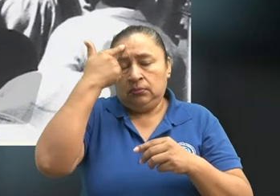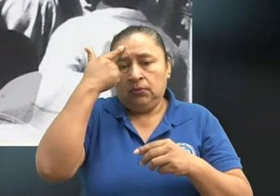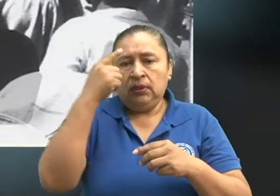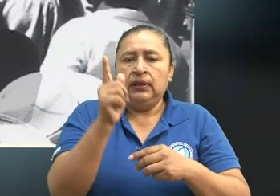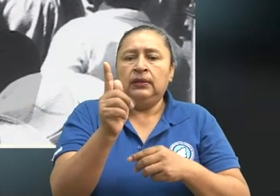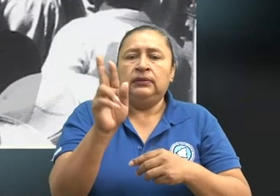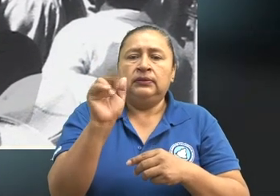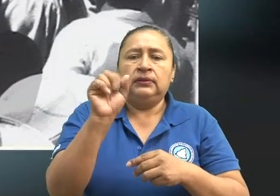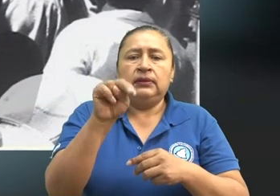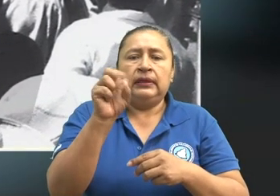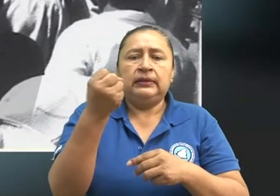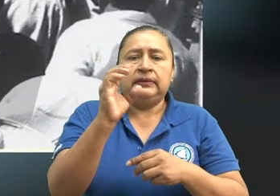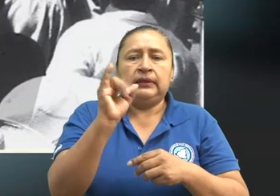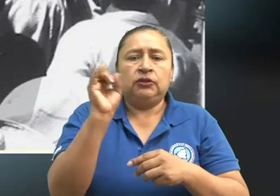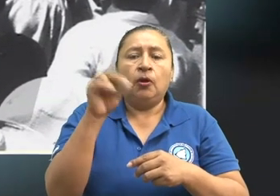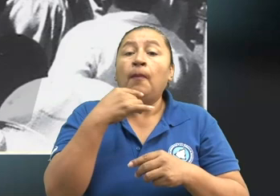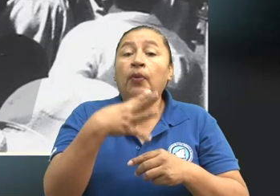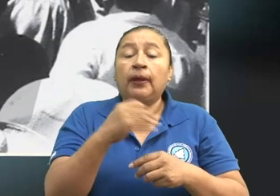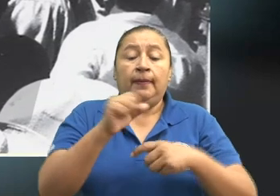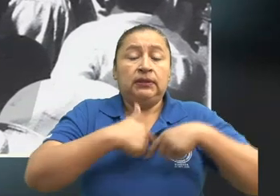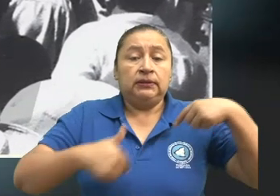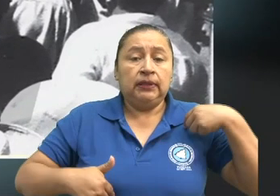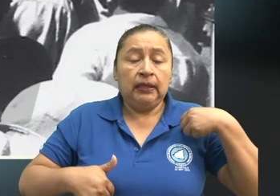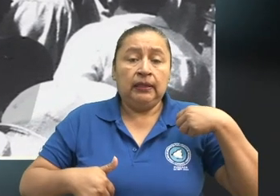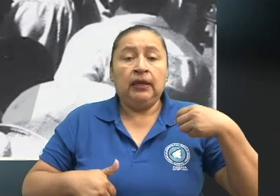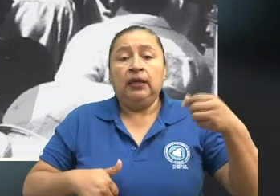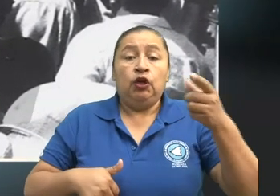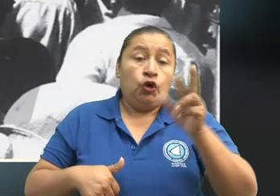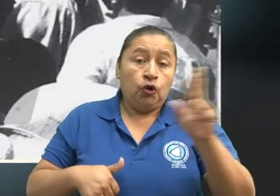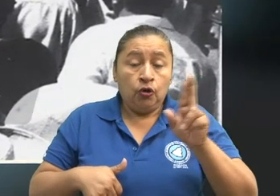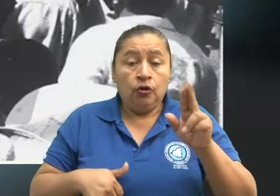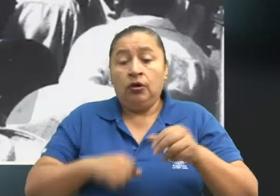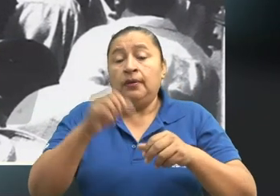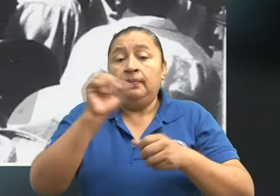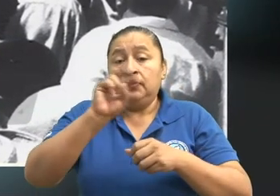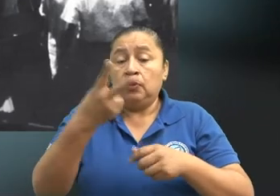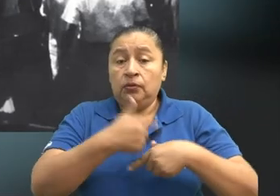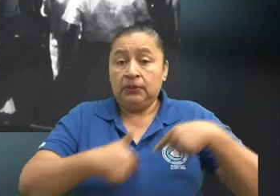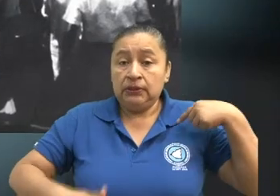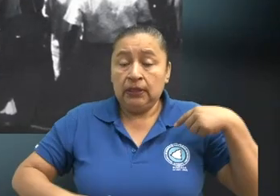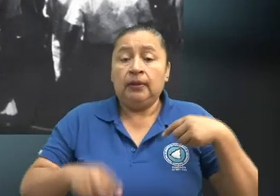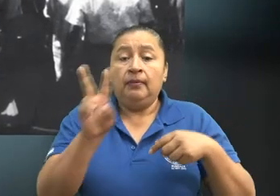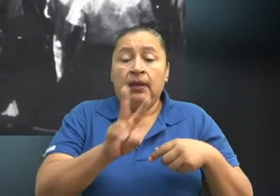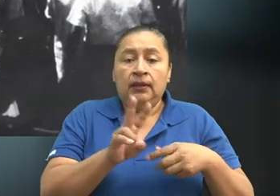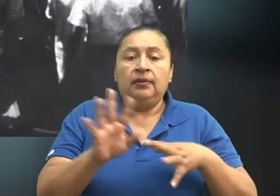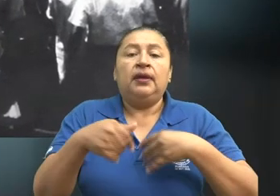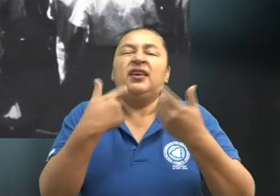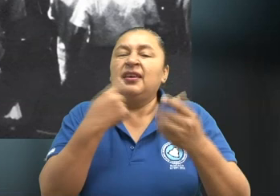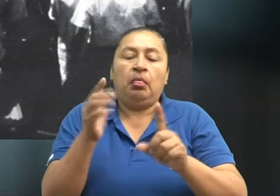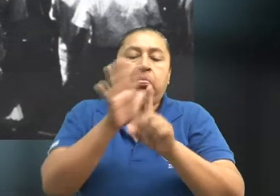transacción, porque era un liberal y un conservador, ¿verdad? Y le dio el golpe de Estado a Emiliano Chamorro,